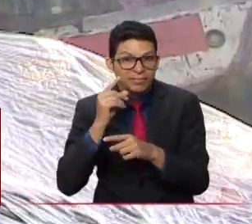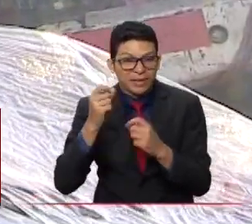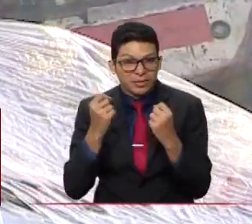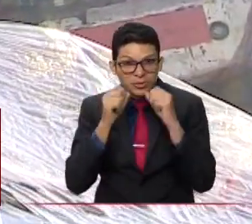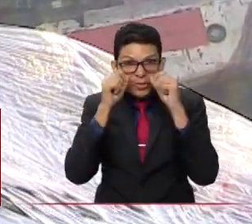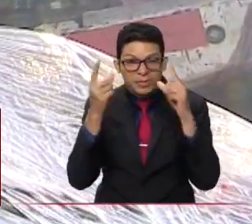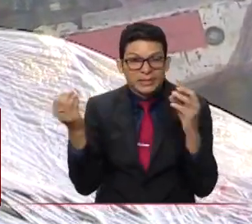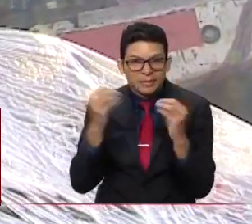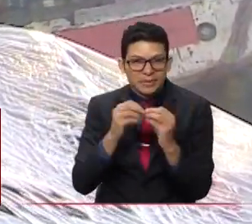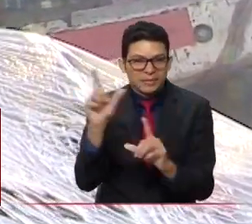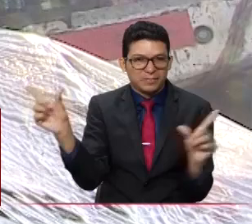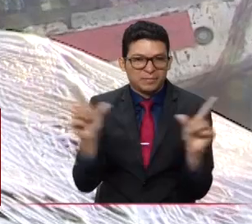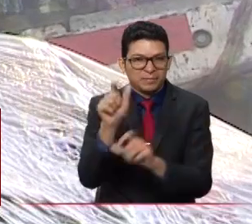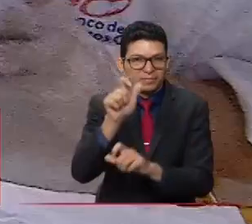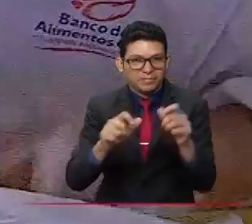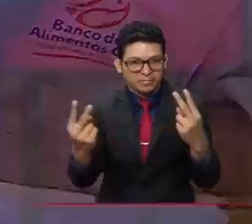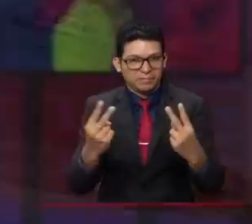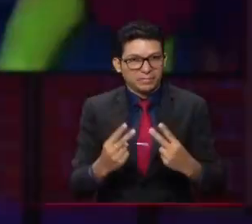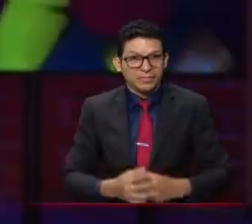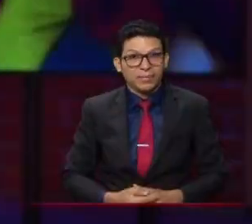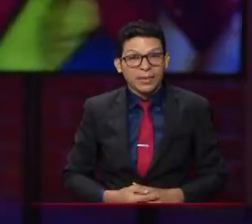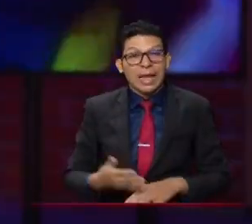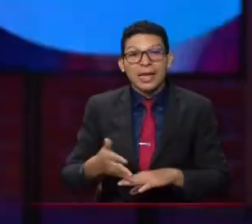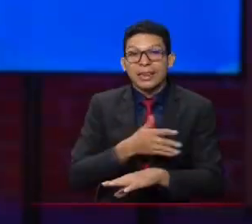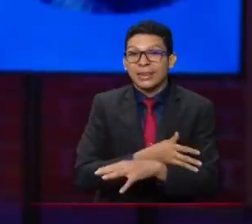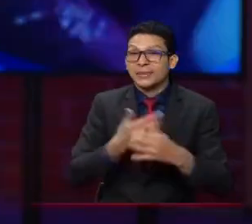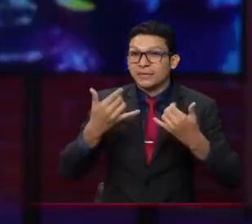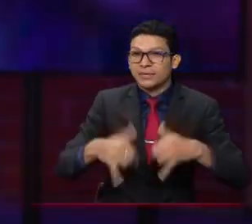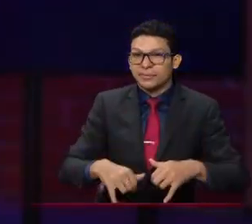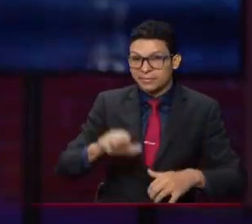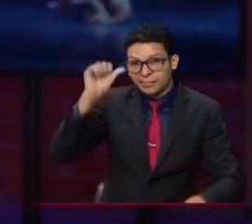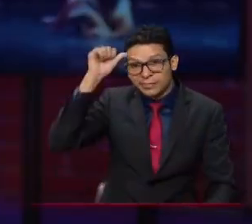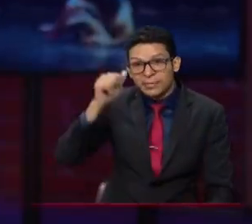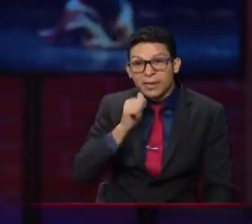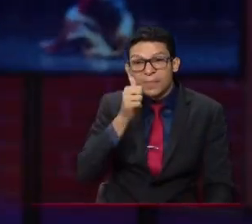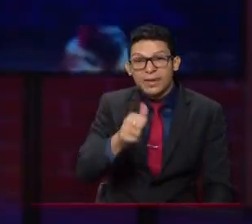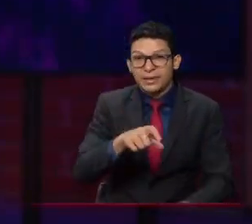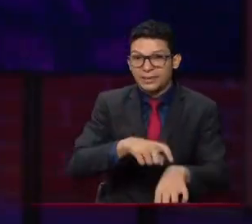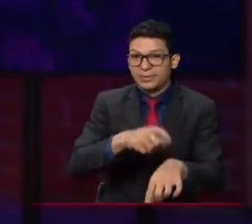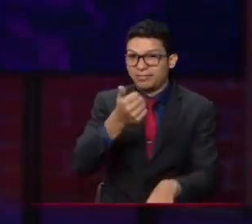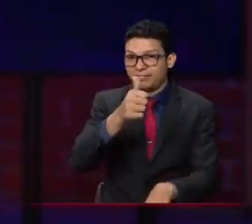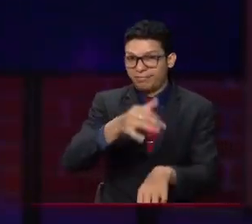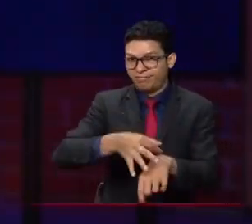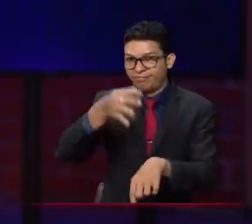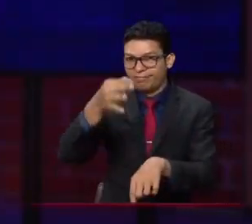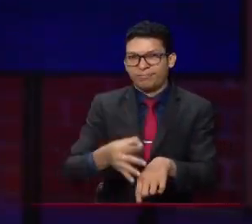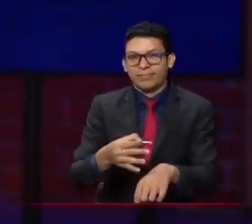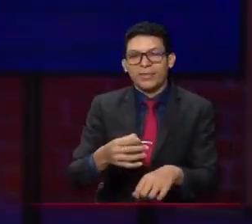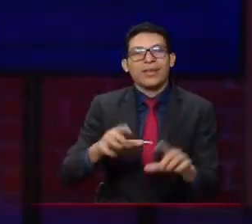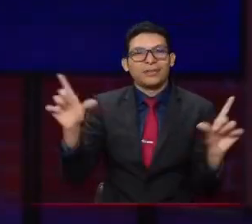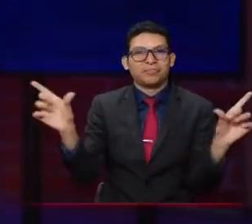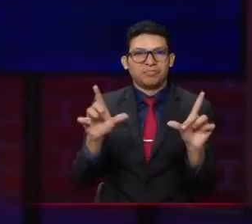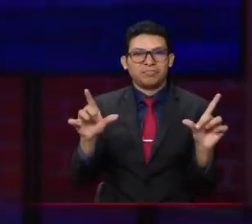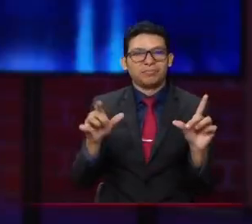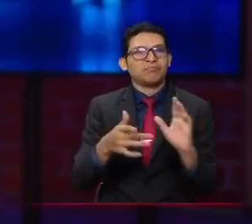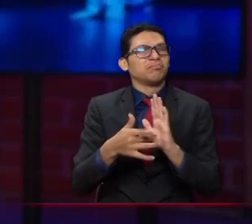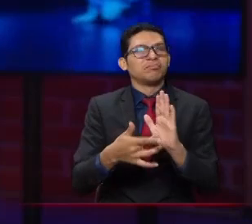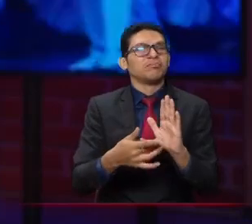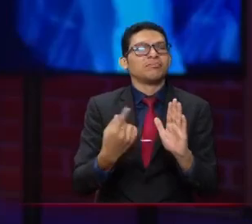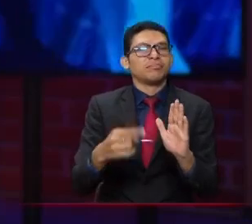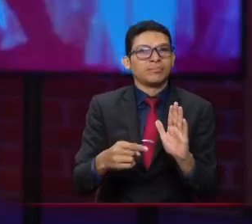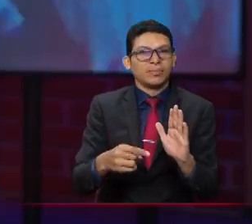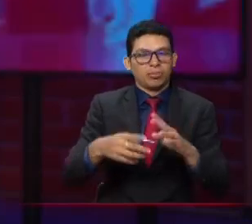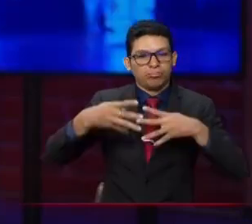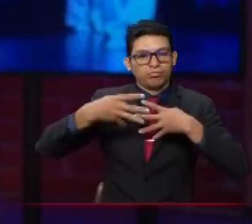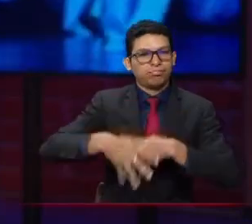más para nuestros televidentes. Y antes de despedirme, les recuerdo que mañana a las 10 en punto, nuestro canal regional transmitirá el